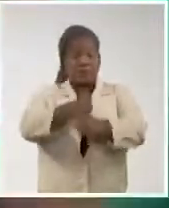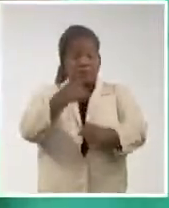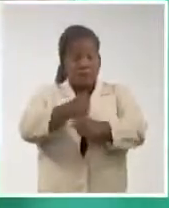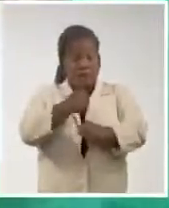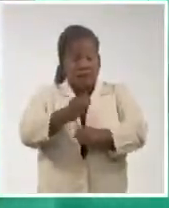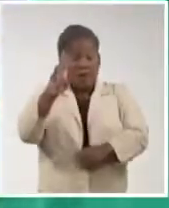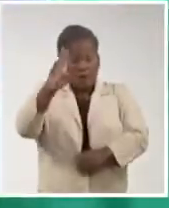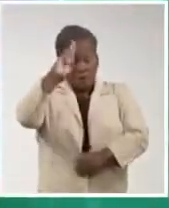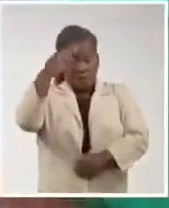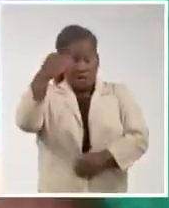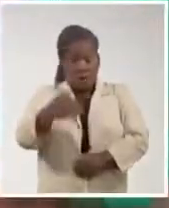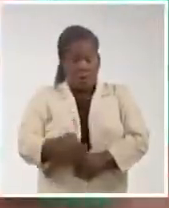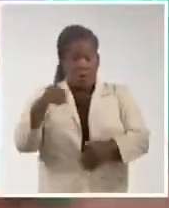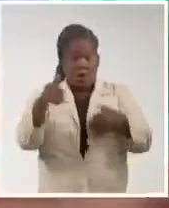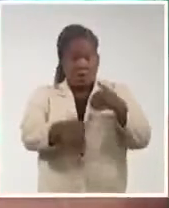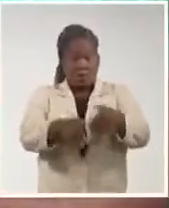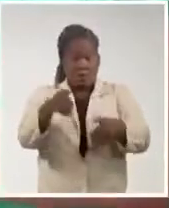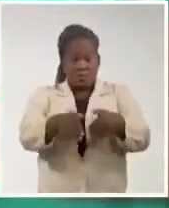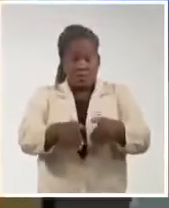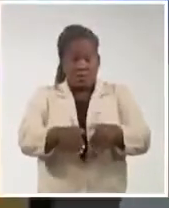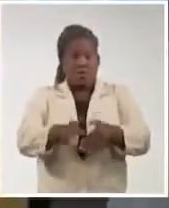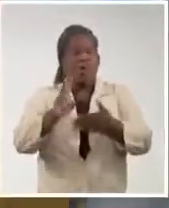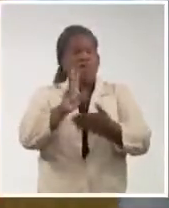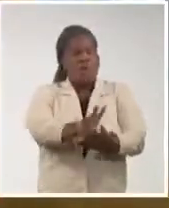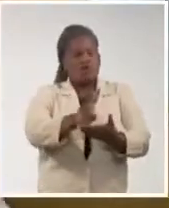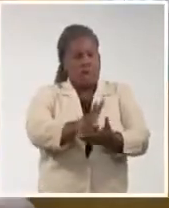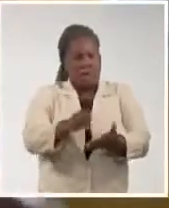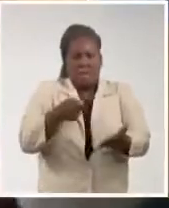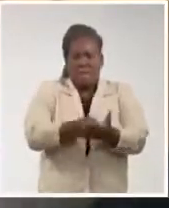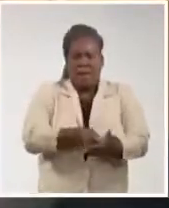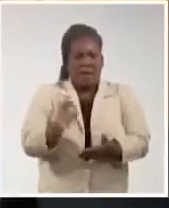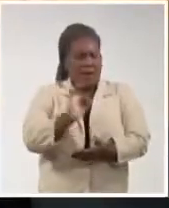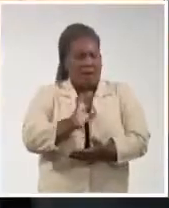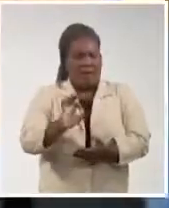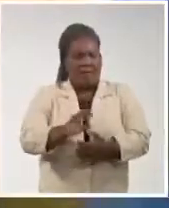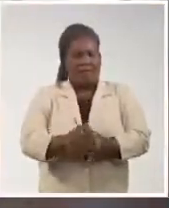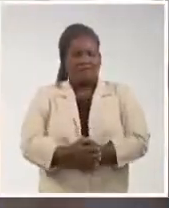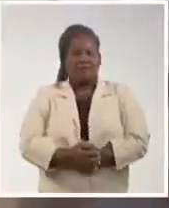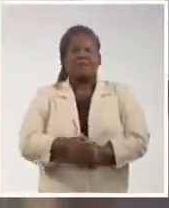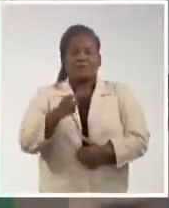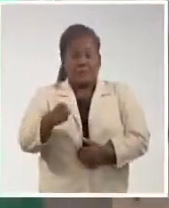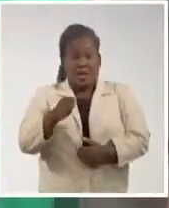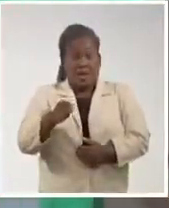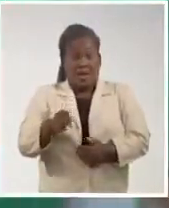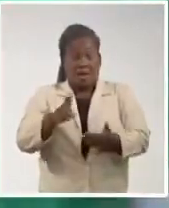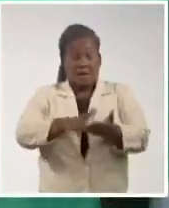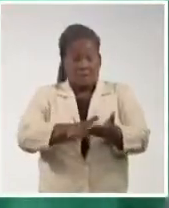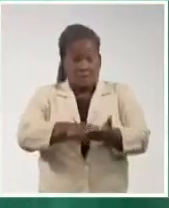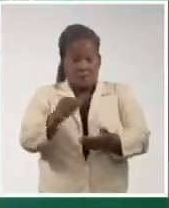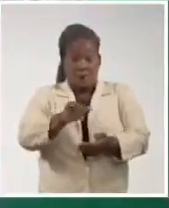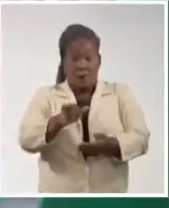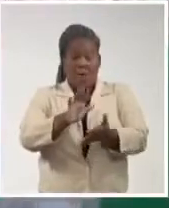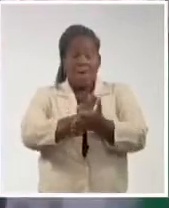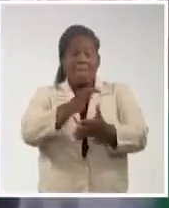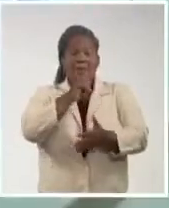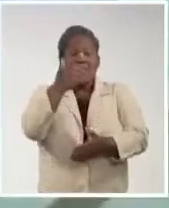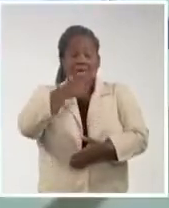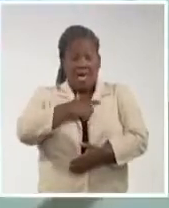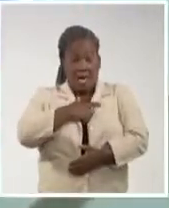y la participación es totalmente voluntaria. Por ello, activistas como Medea reconocen